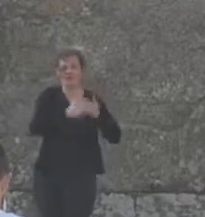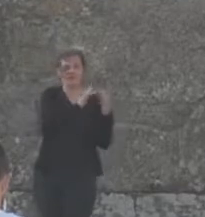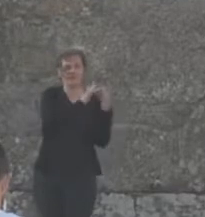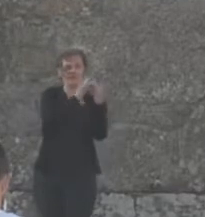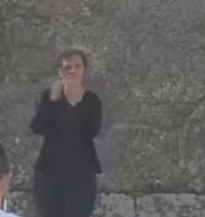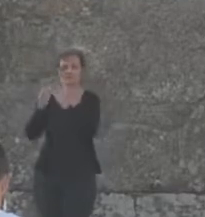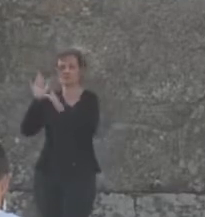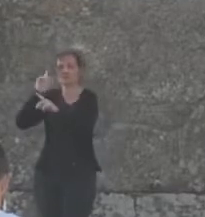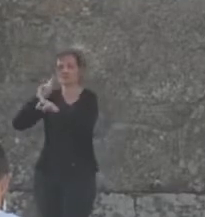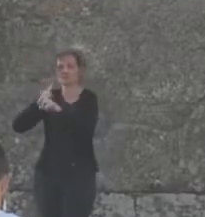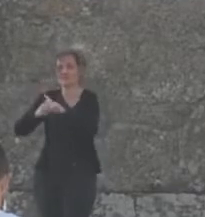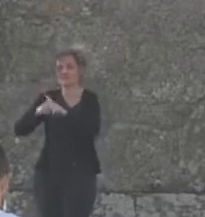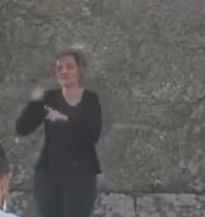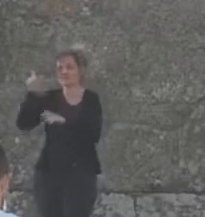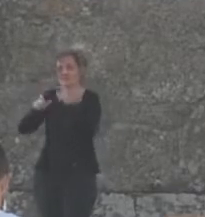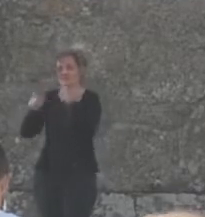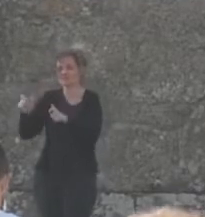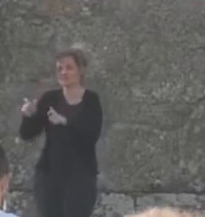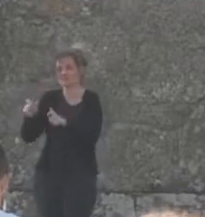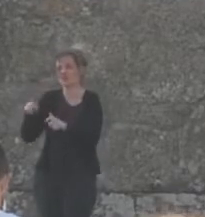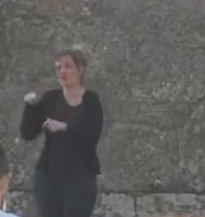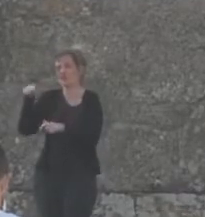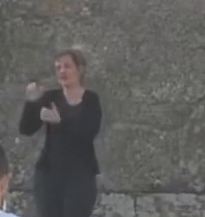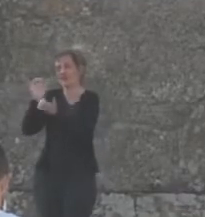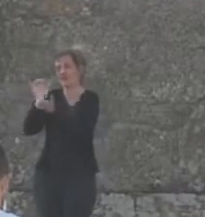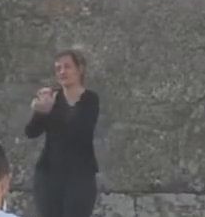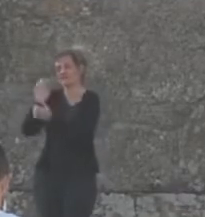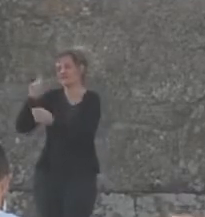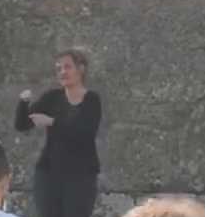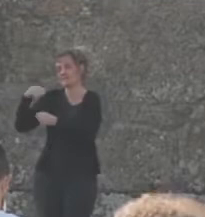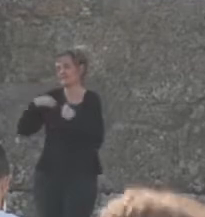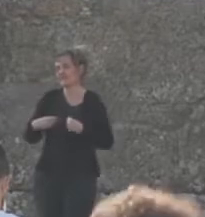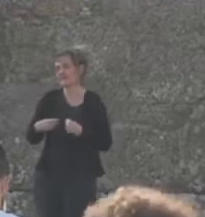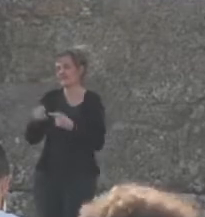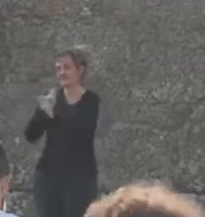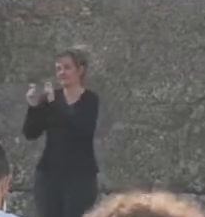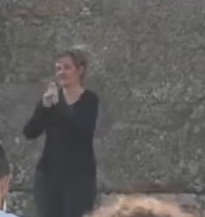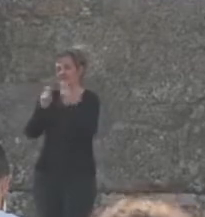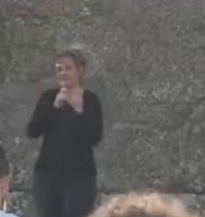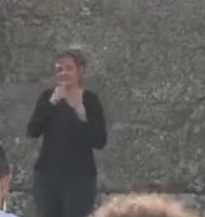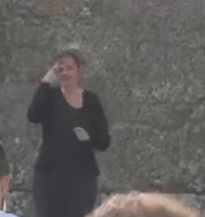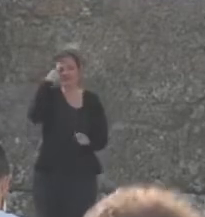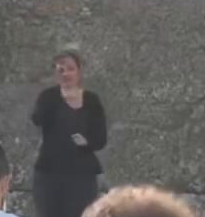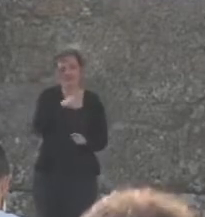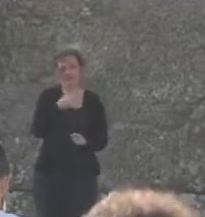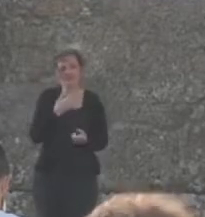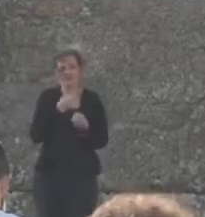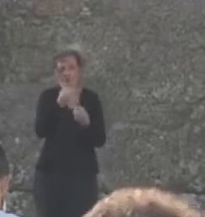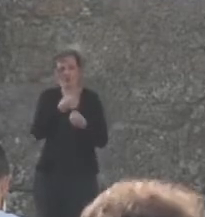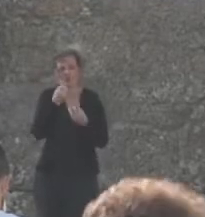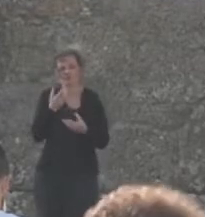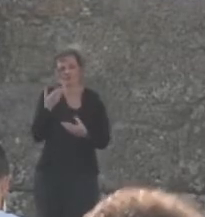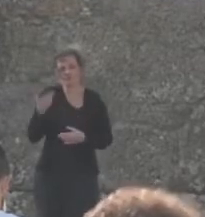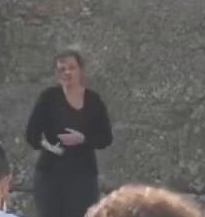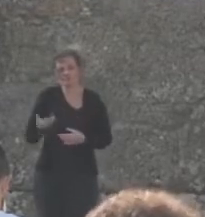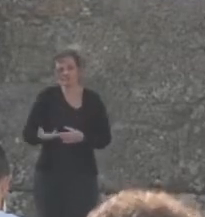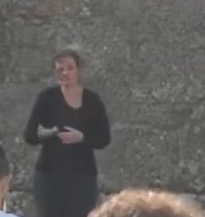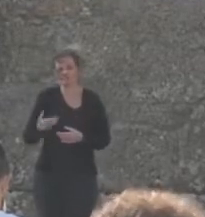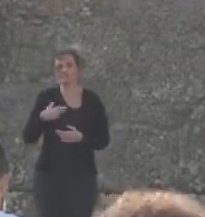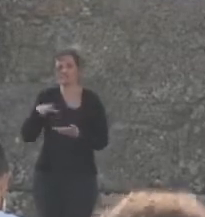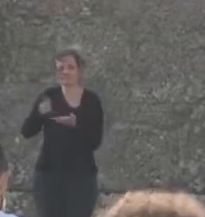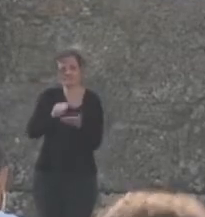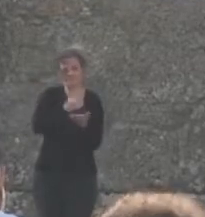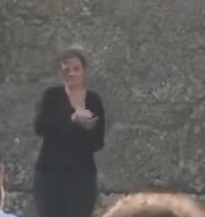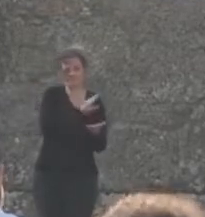persoas represaliadas de Marín. Inicianse as entrevistas daqueles que non sabíamos que tiña moito que dicir, e así quedaron